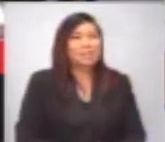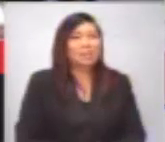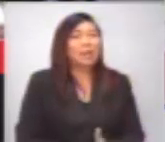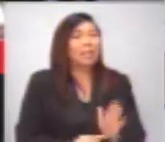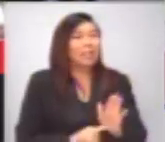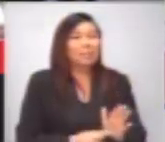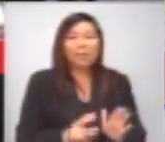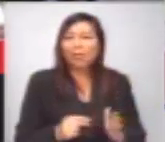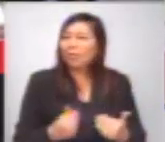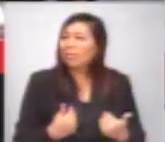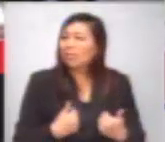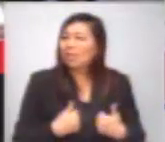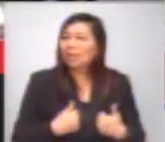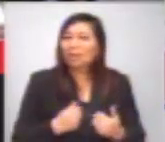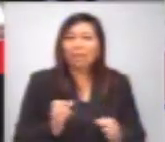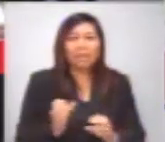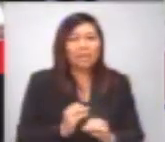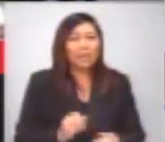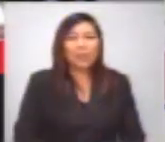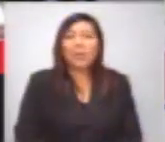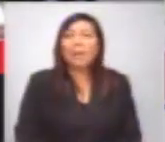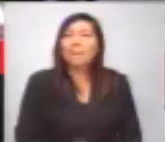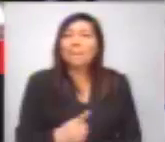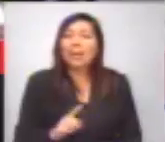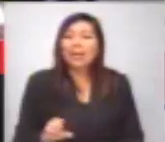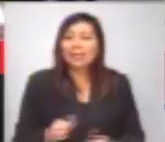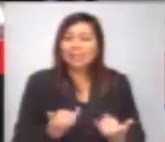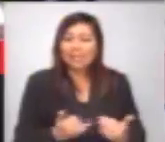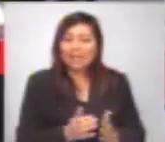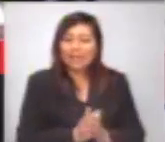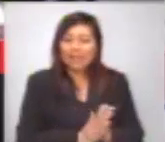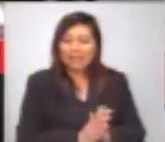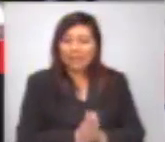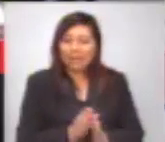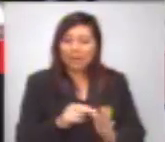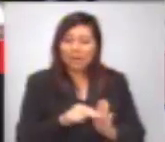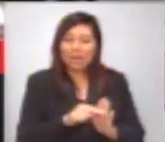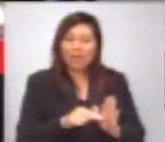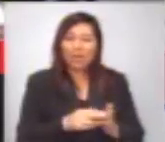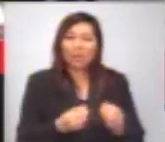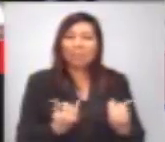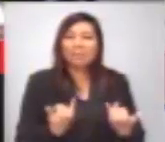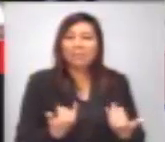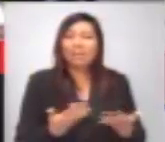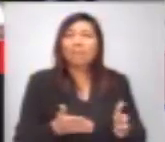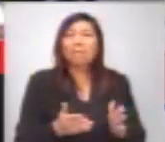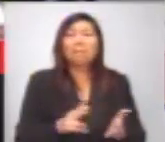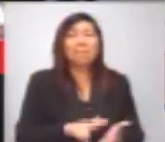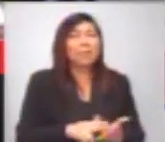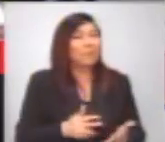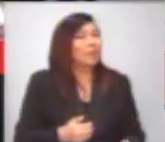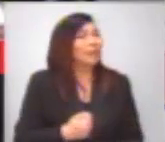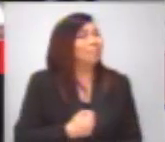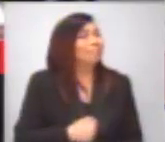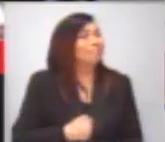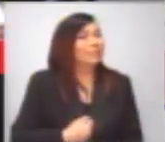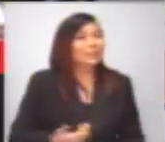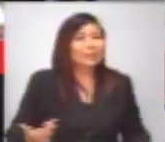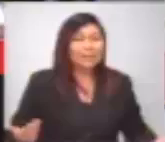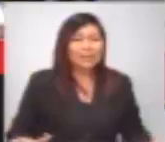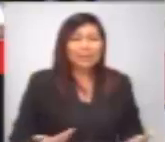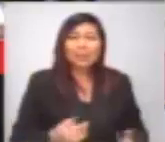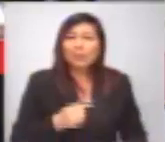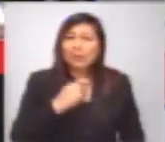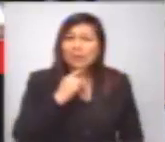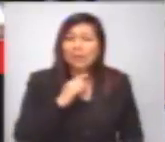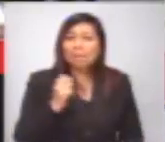han demostrado que no tienen ningún mérito para ser beneficiados con una norma como la que se ha aprobado, lamentablemente impulsada por